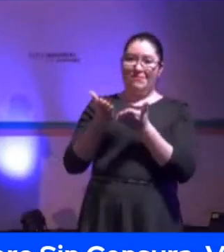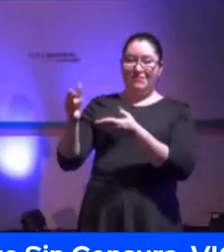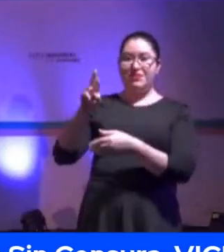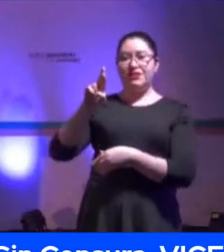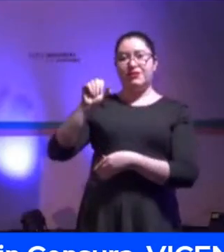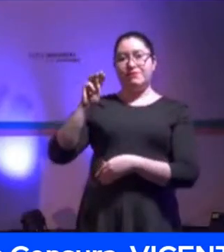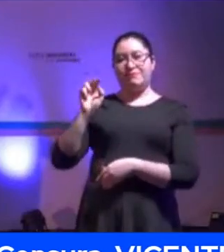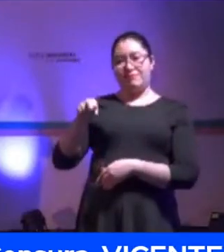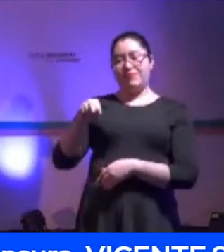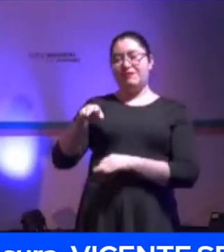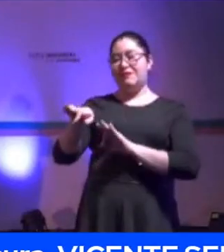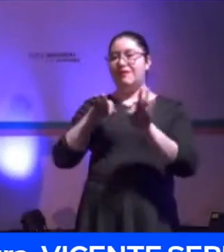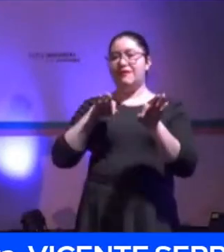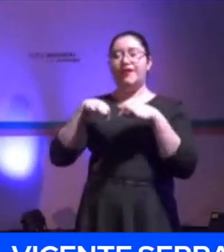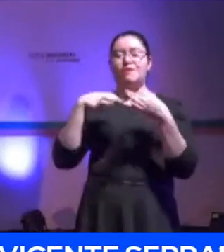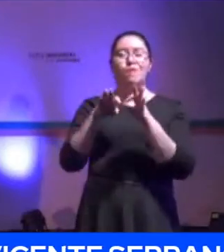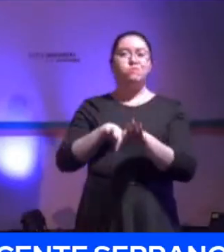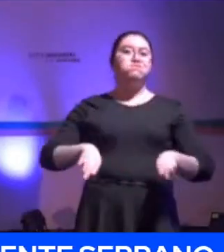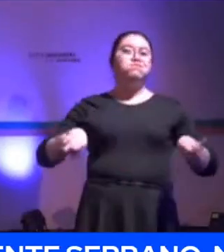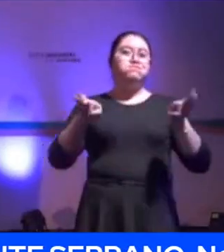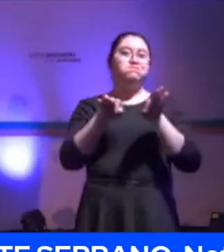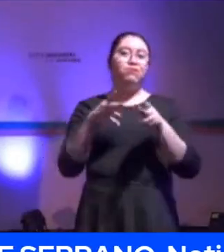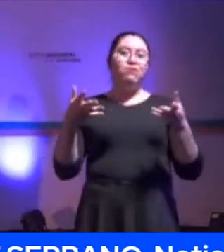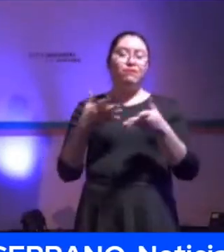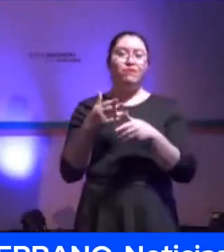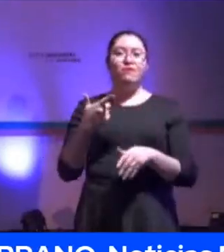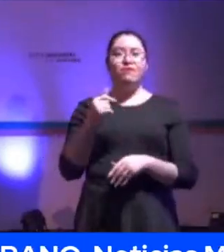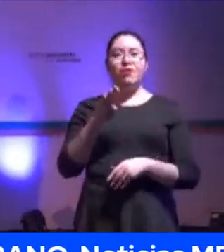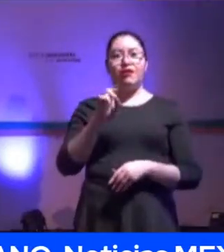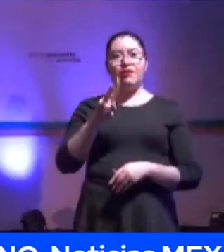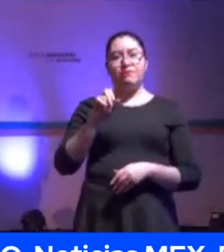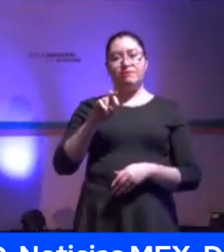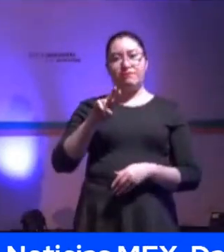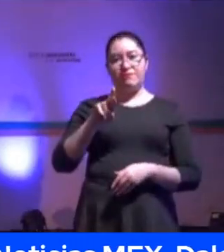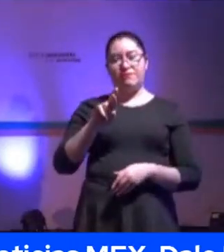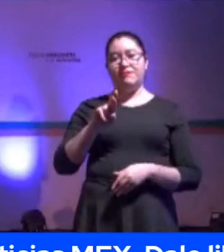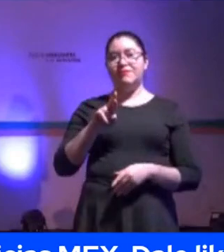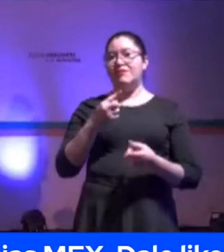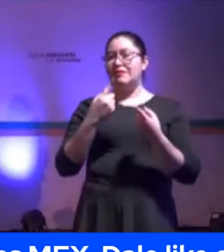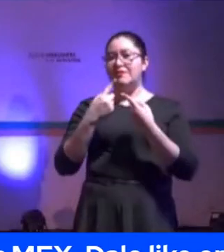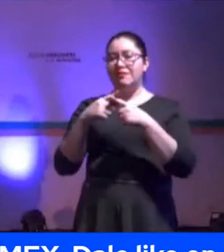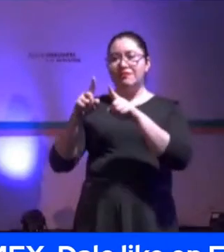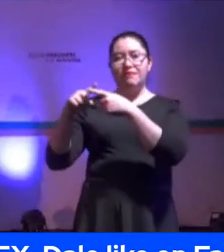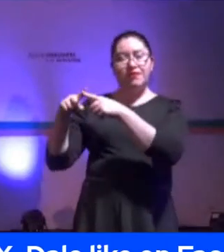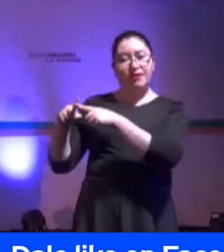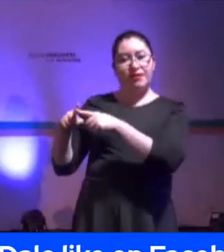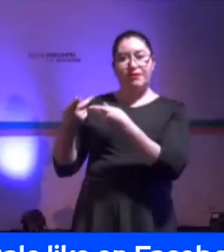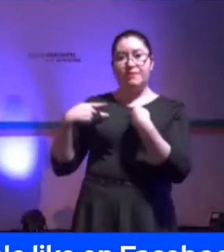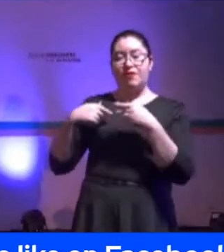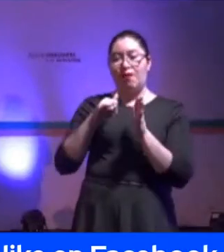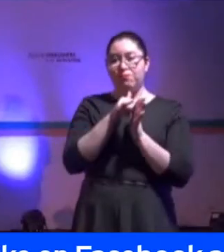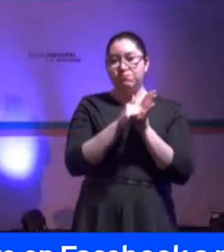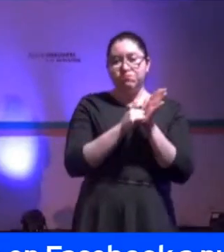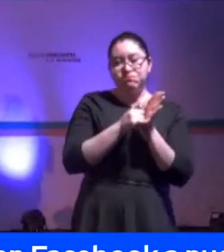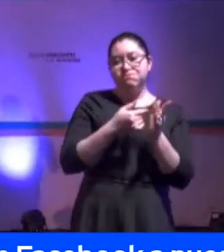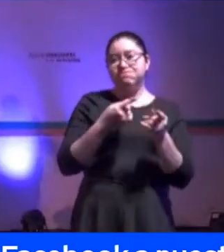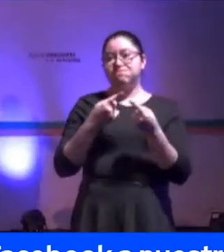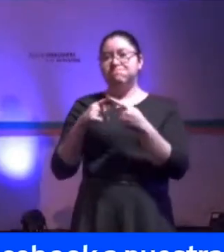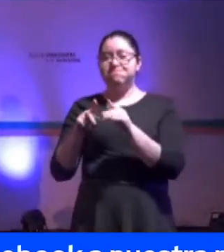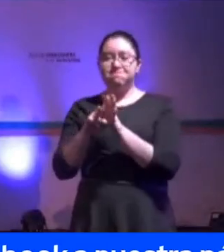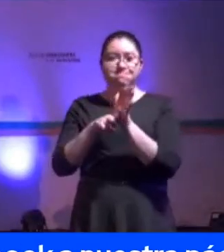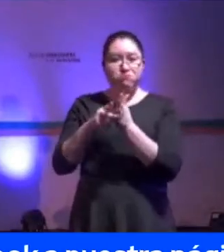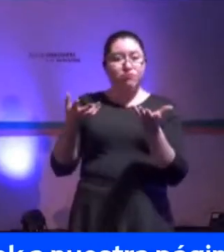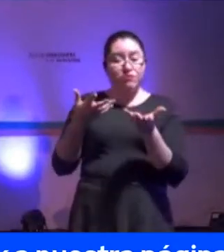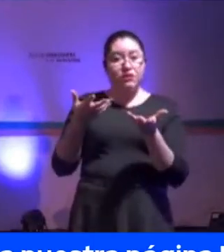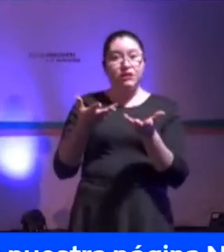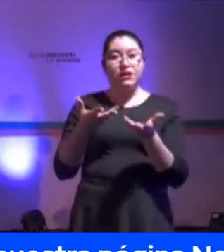Ramón por el gran trabajo que hace, por Vladimir, por todos los youtuberos que aquí nos acompañan y que